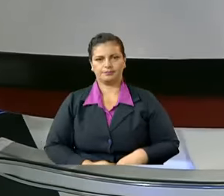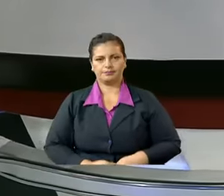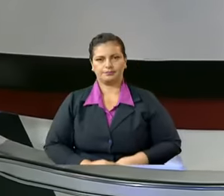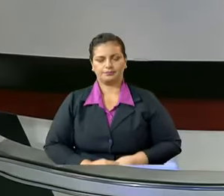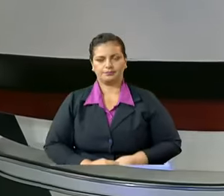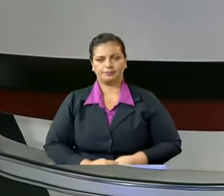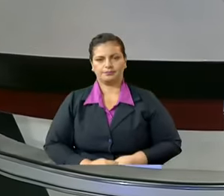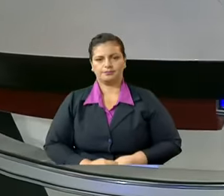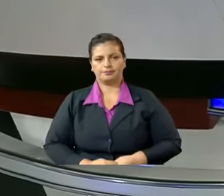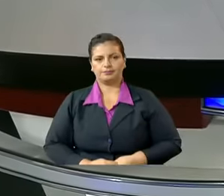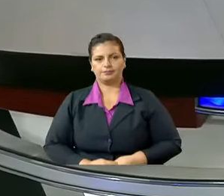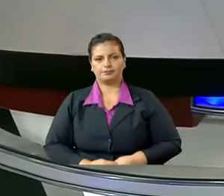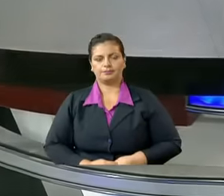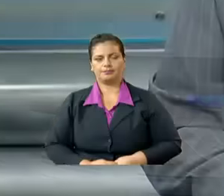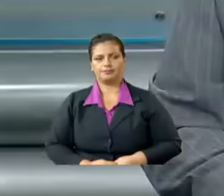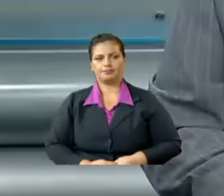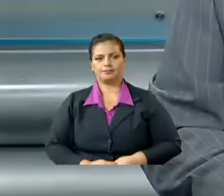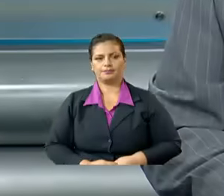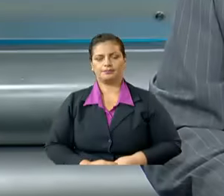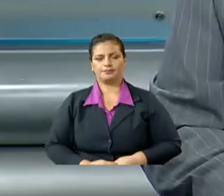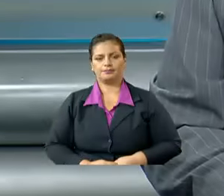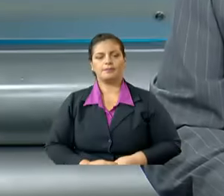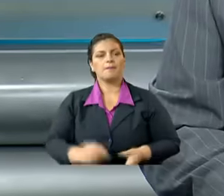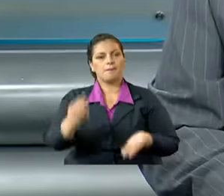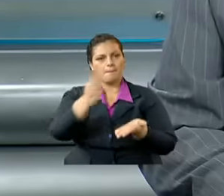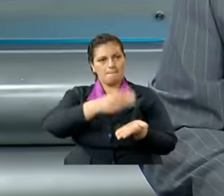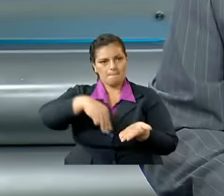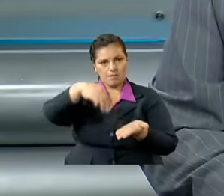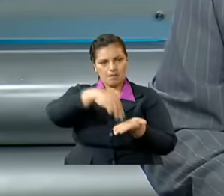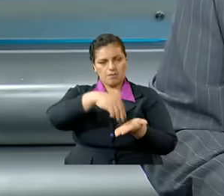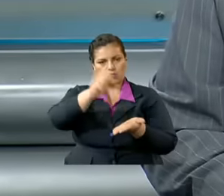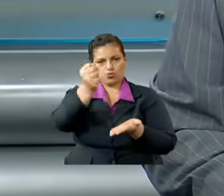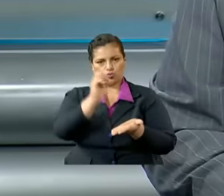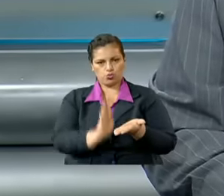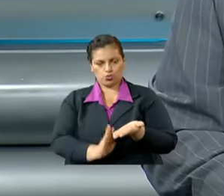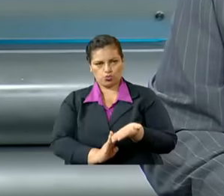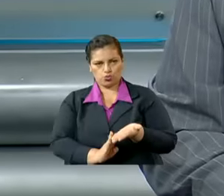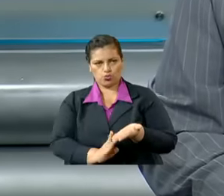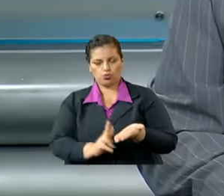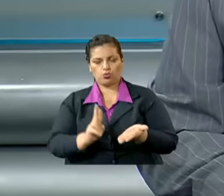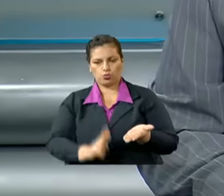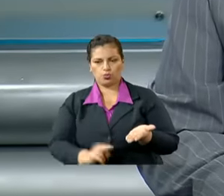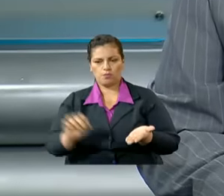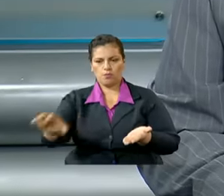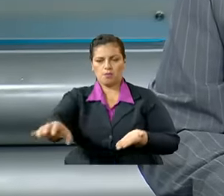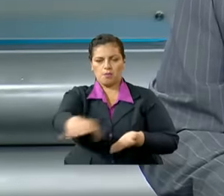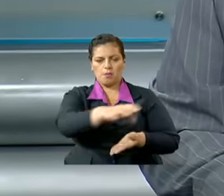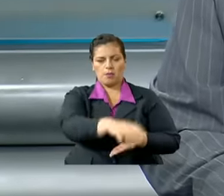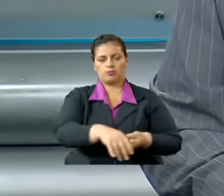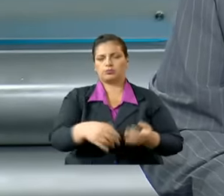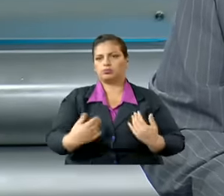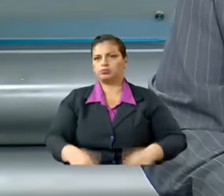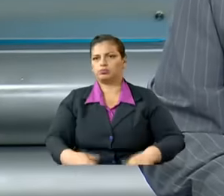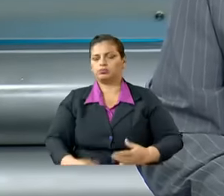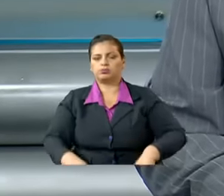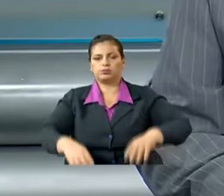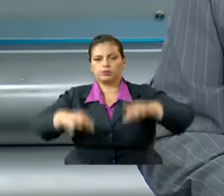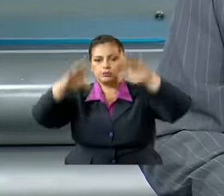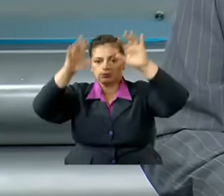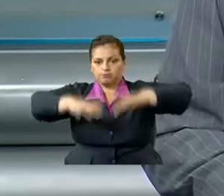Y varias zonas del sur de la provincia de Manabí quedaron anegadas tras dos horas de intensa lluvia. En